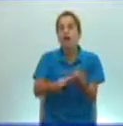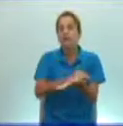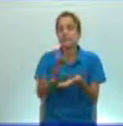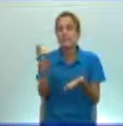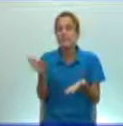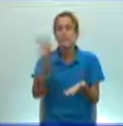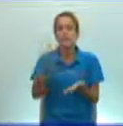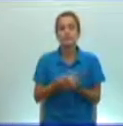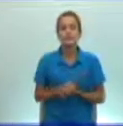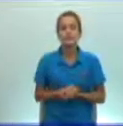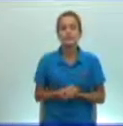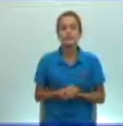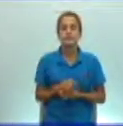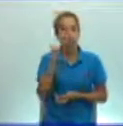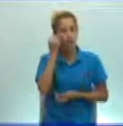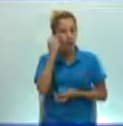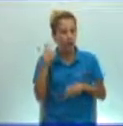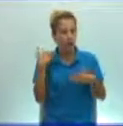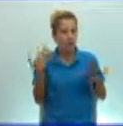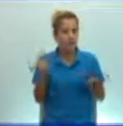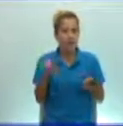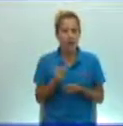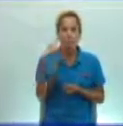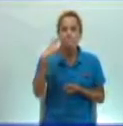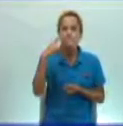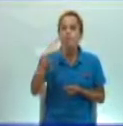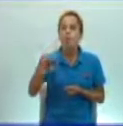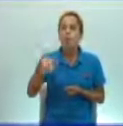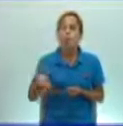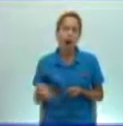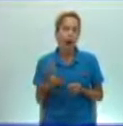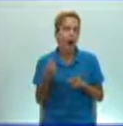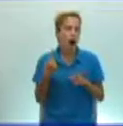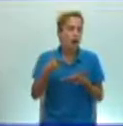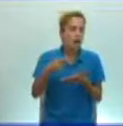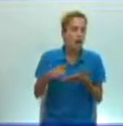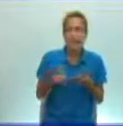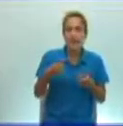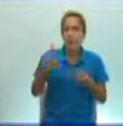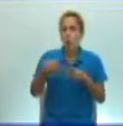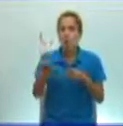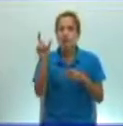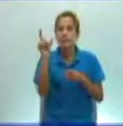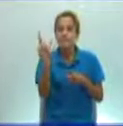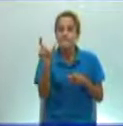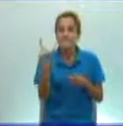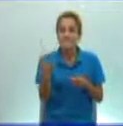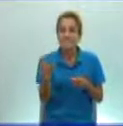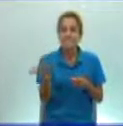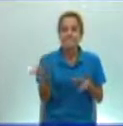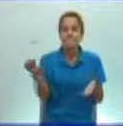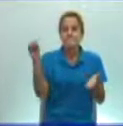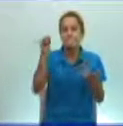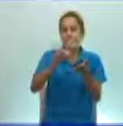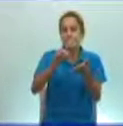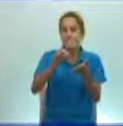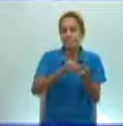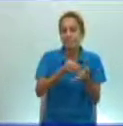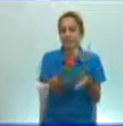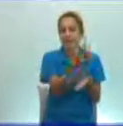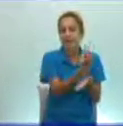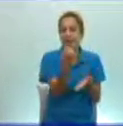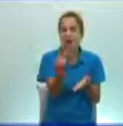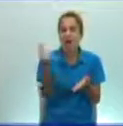B. Y además, se les pedía buscar y escribir otra palabra para agregar en